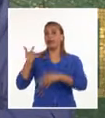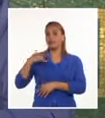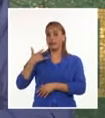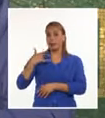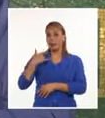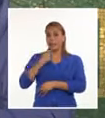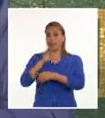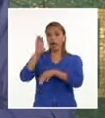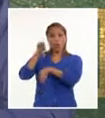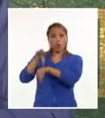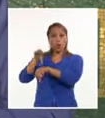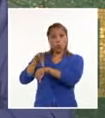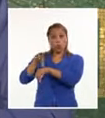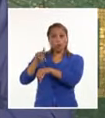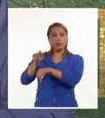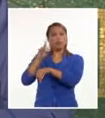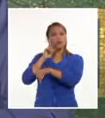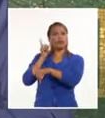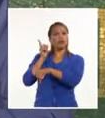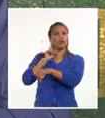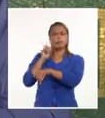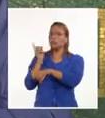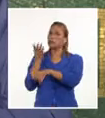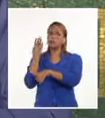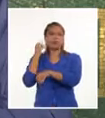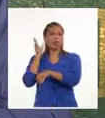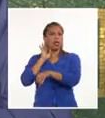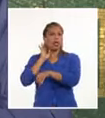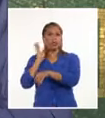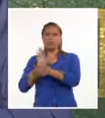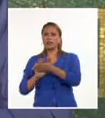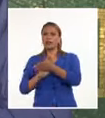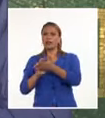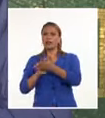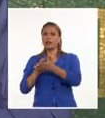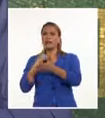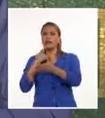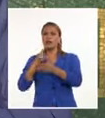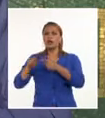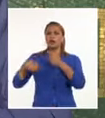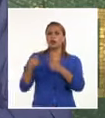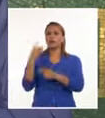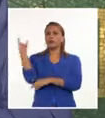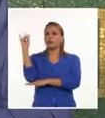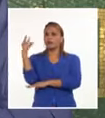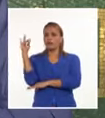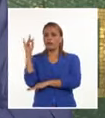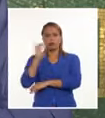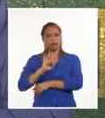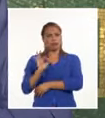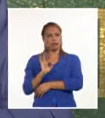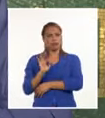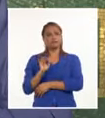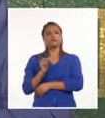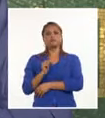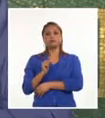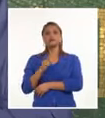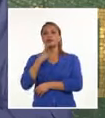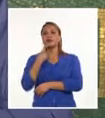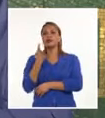cumbre, yo no he escuchado ninguna crítica al golpe de Estado en Bolivia, que además que fue consolidado con